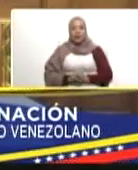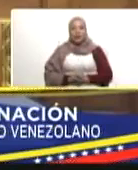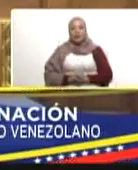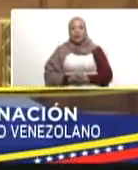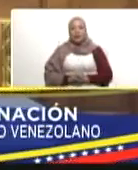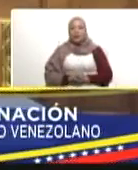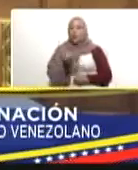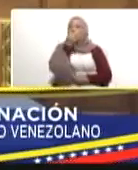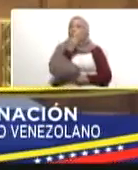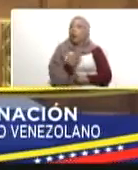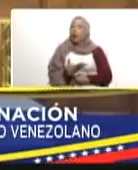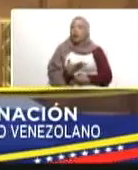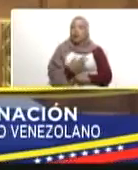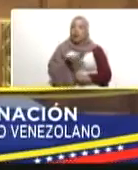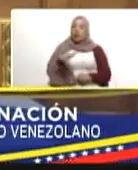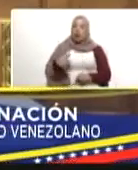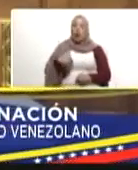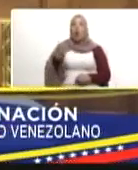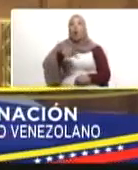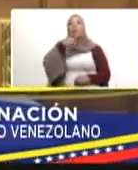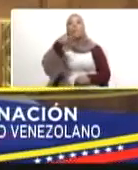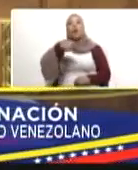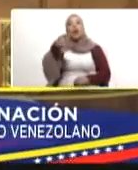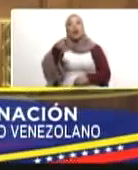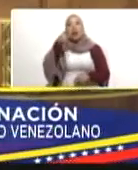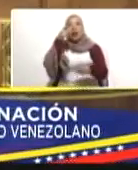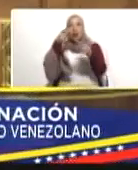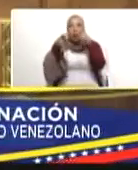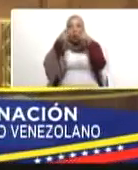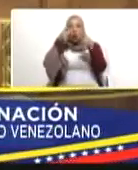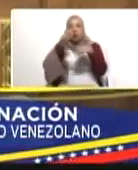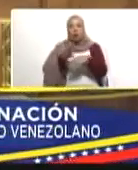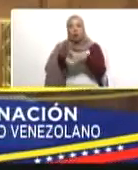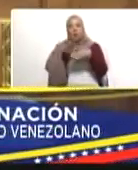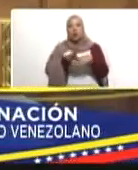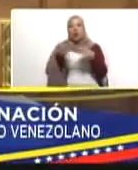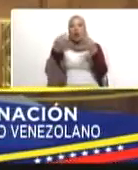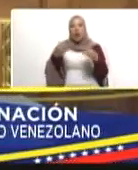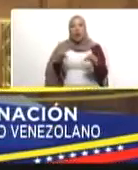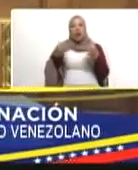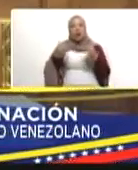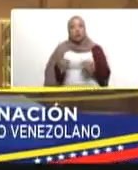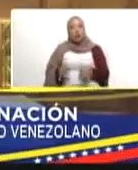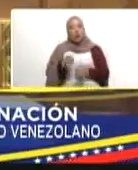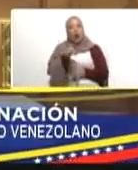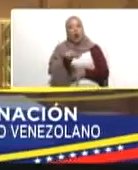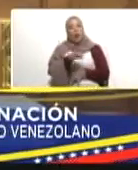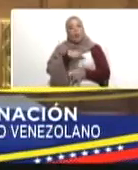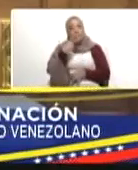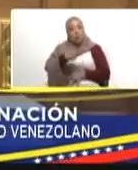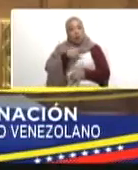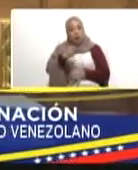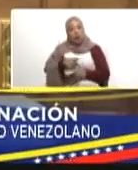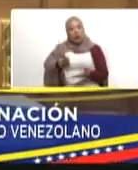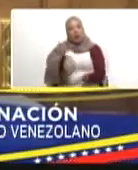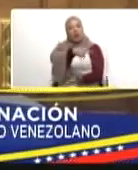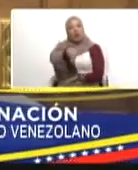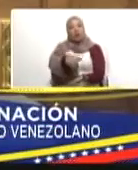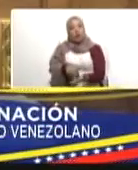trascendental a nuestra política de seguridad nacional a nuestra política de Seguridad